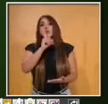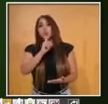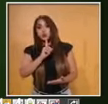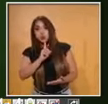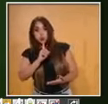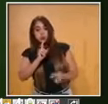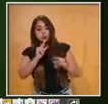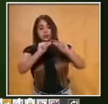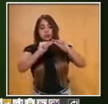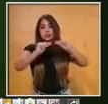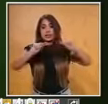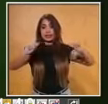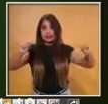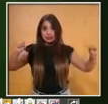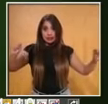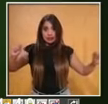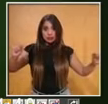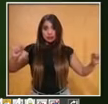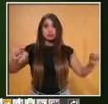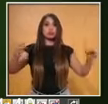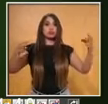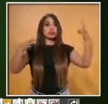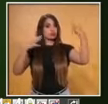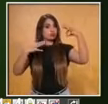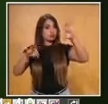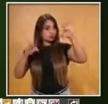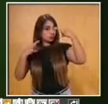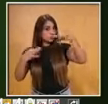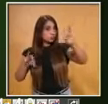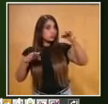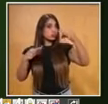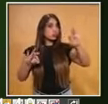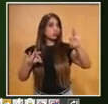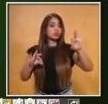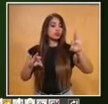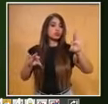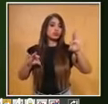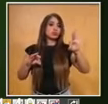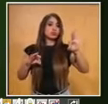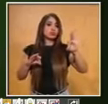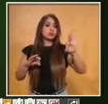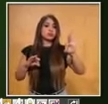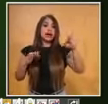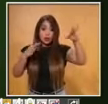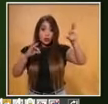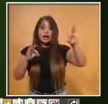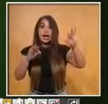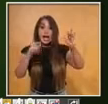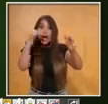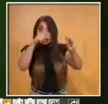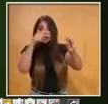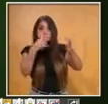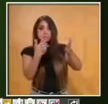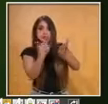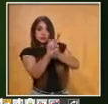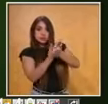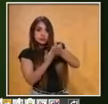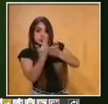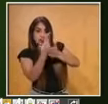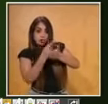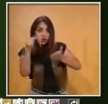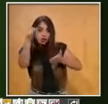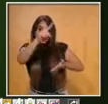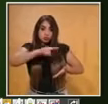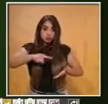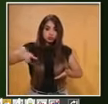de hilo, una hoja de máquina, en la hoja de máquina vas a dibujar un círculo con un diámetro